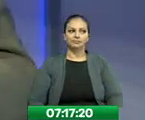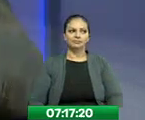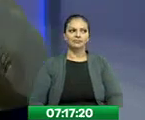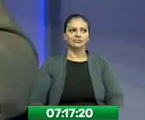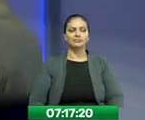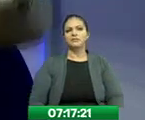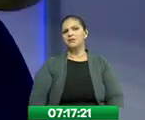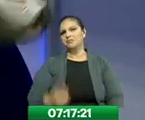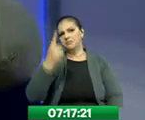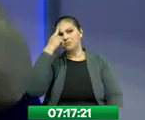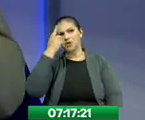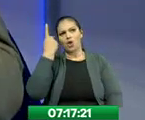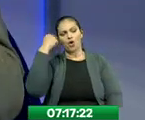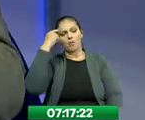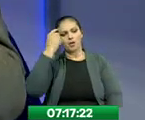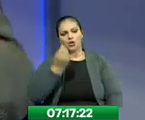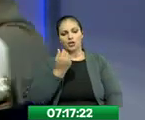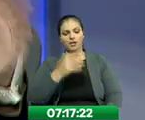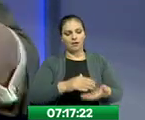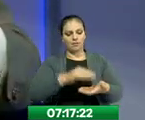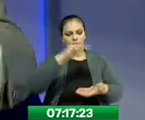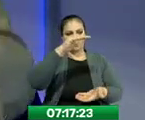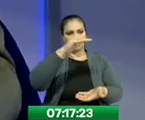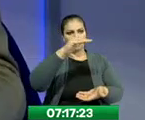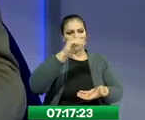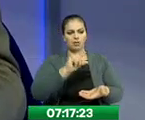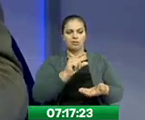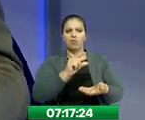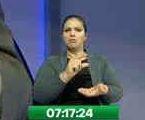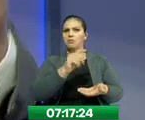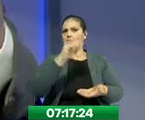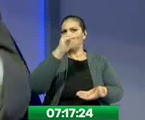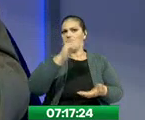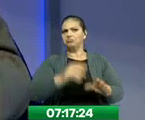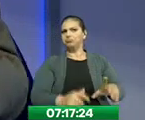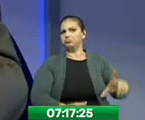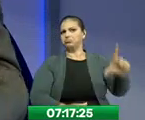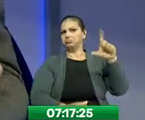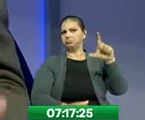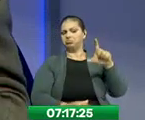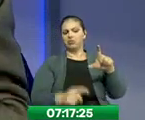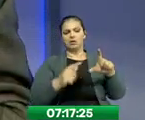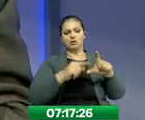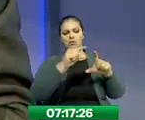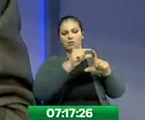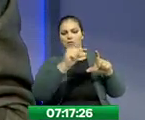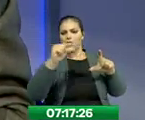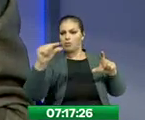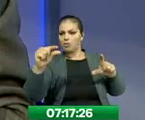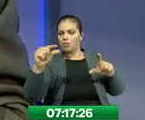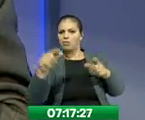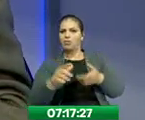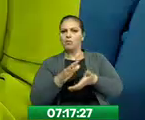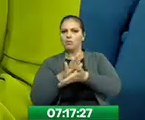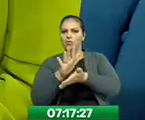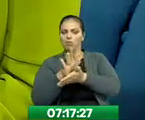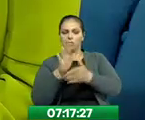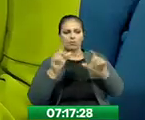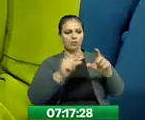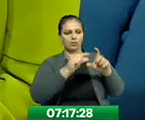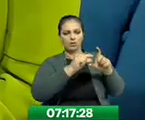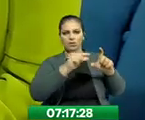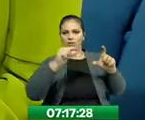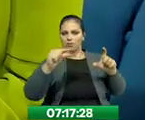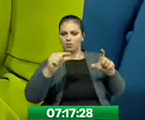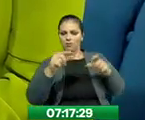en la escuela, esto para inversión en el hospital. No, están ahí, pero sirven para gasto corriente. Es decir, que cuando el